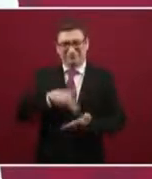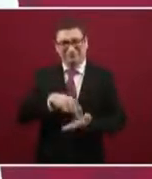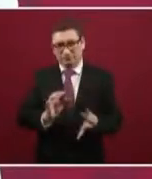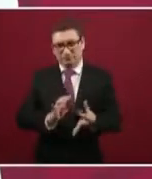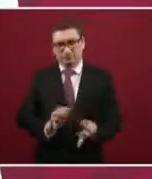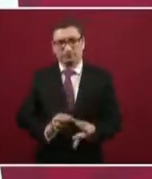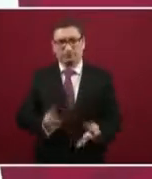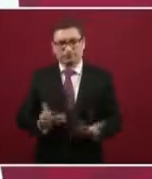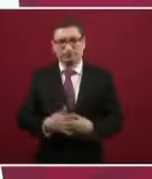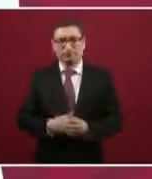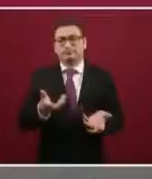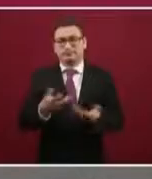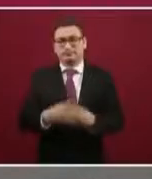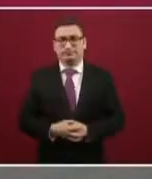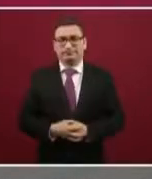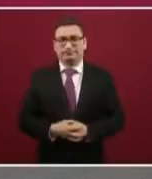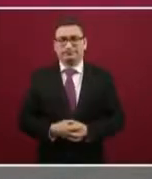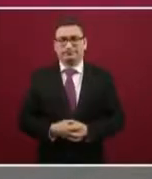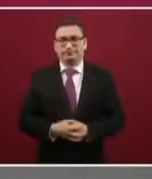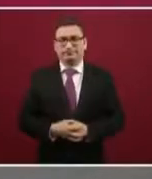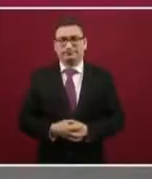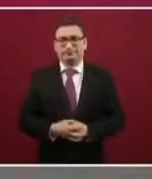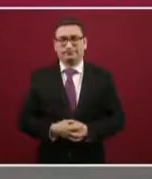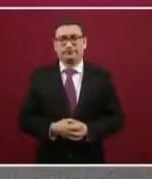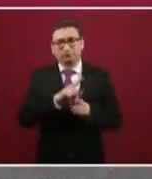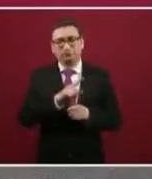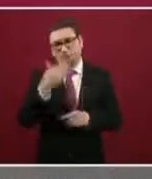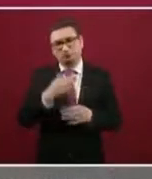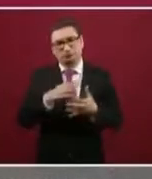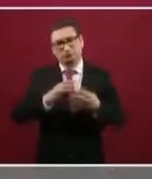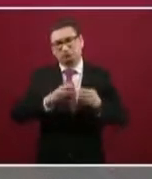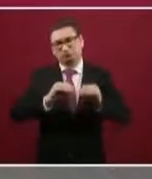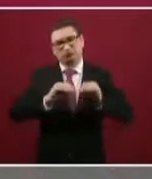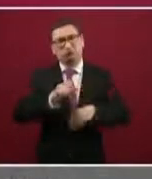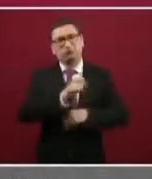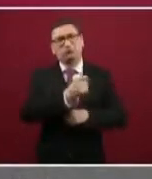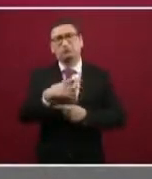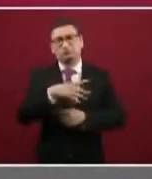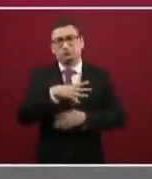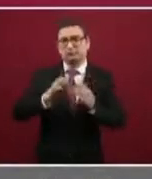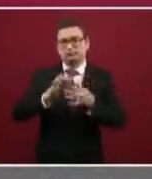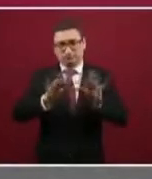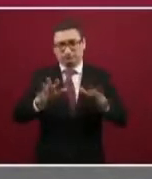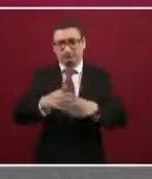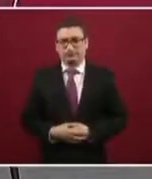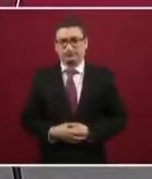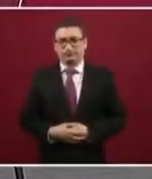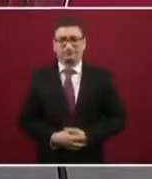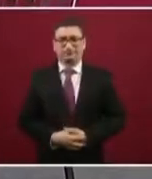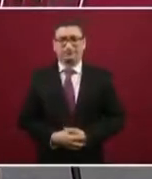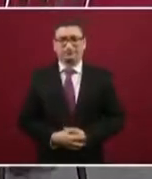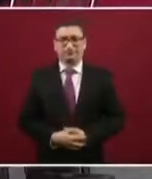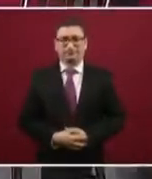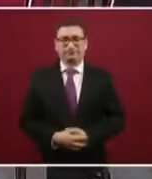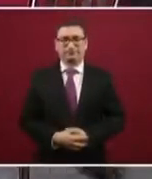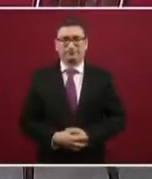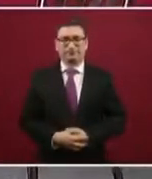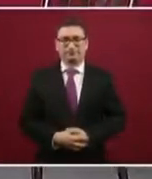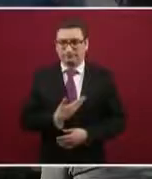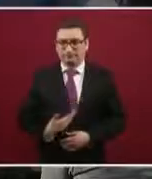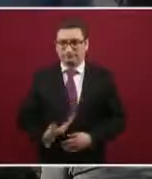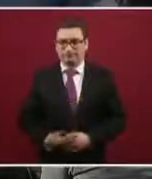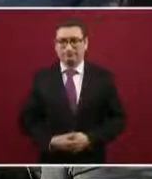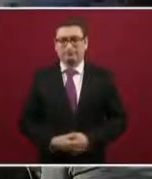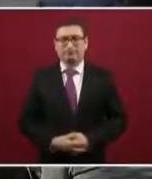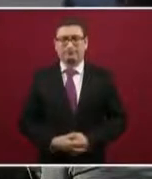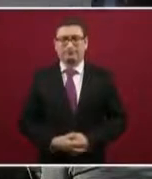explique qué estamos haciendo. Y de esta manera también se aclare algunas dudas que se tienen. Entonces les dejo aquí. Muchas gracias. Gracias, señor